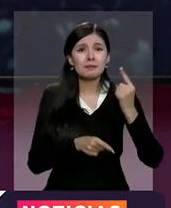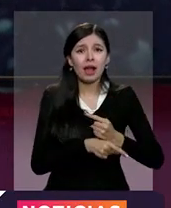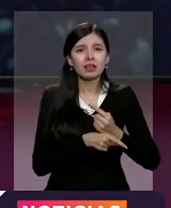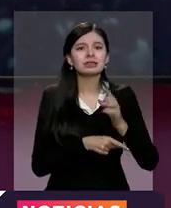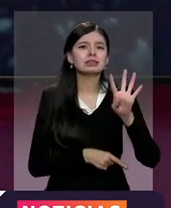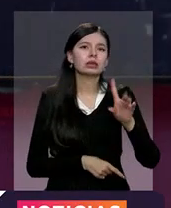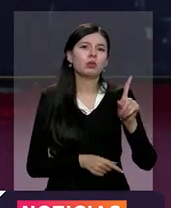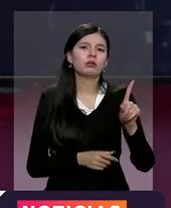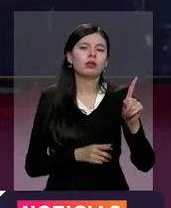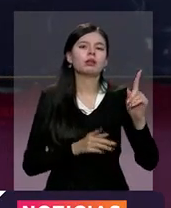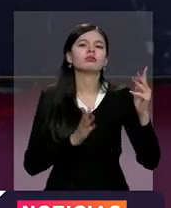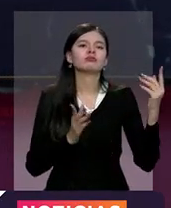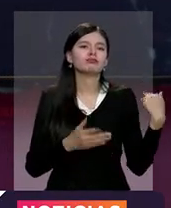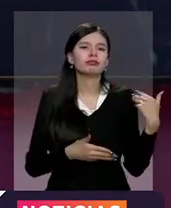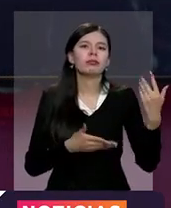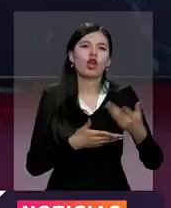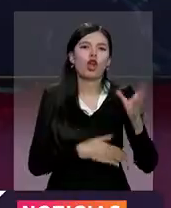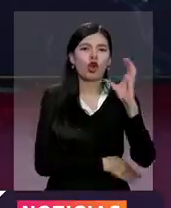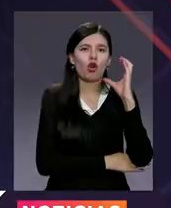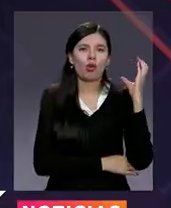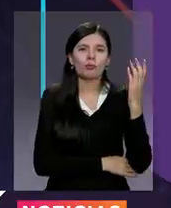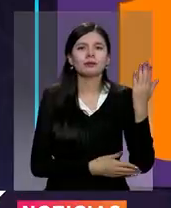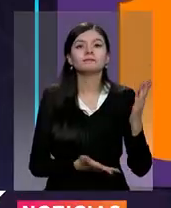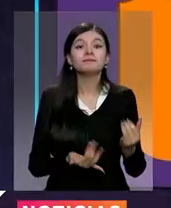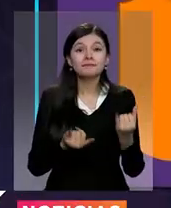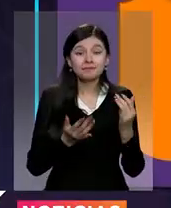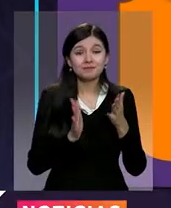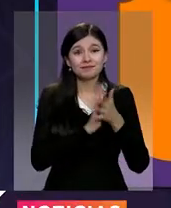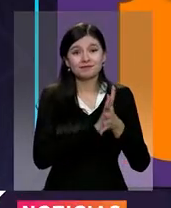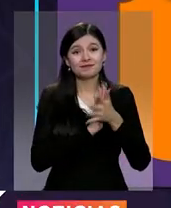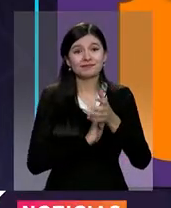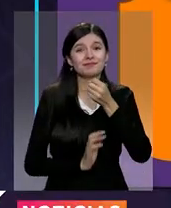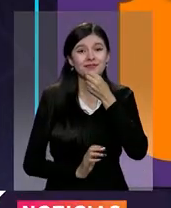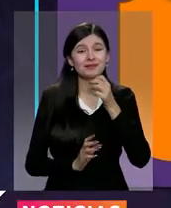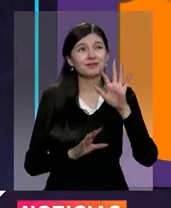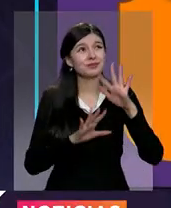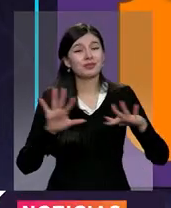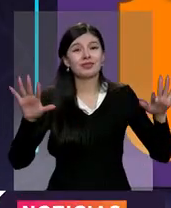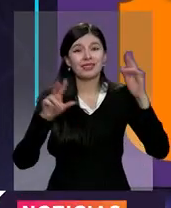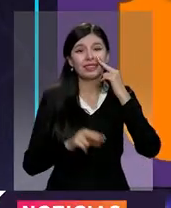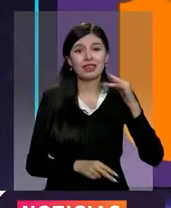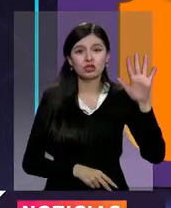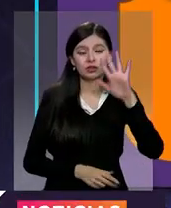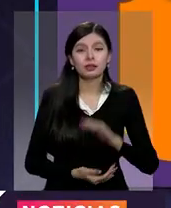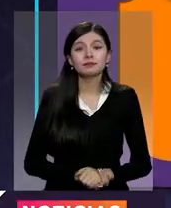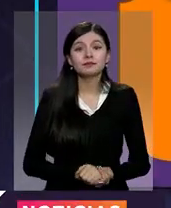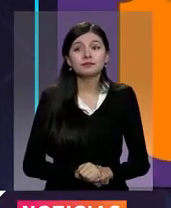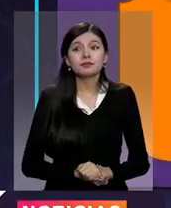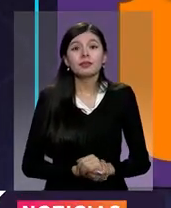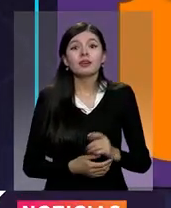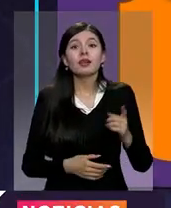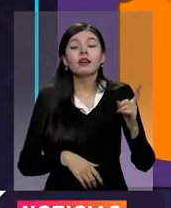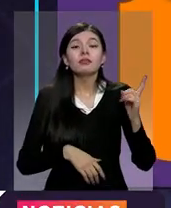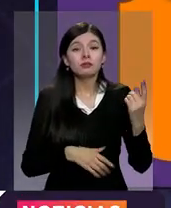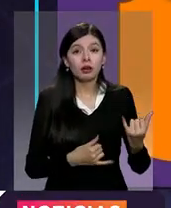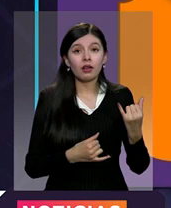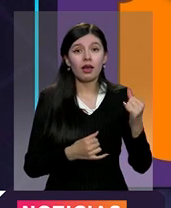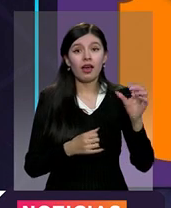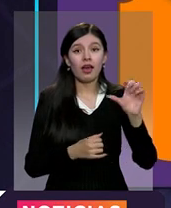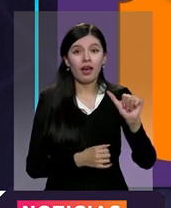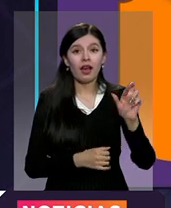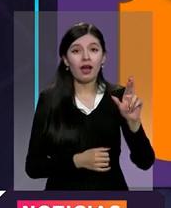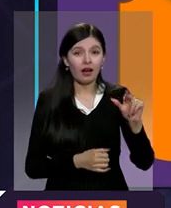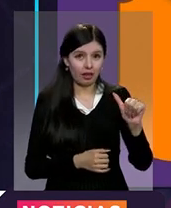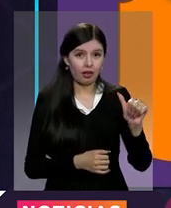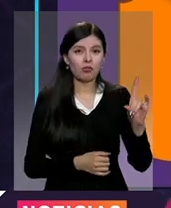noticias en nuestro panorama nacional. En las últimas horas se registró una masacre en Cravo Norte, Arauca,